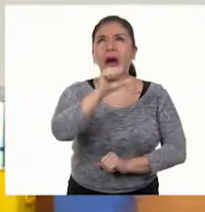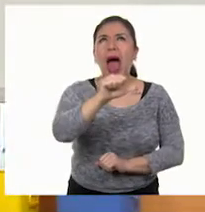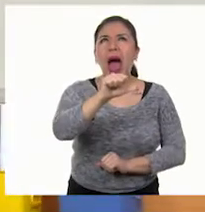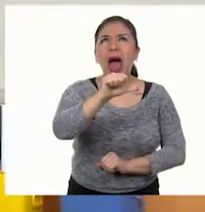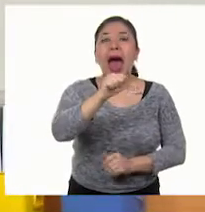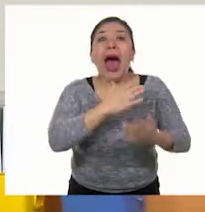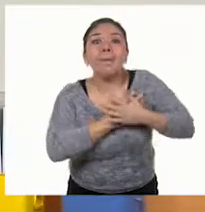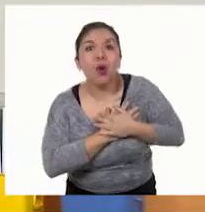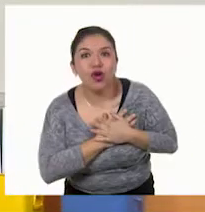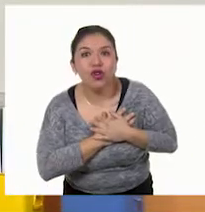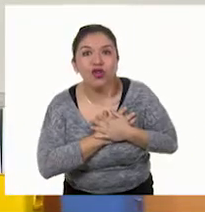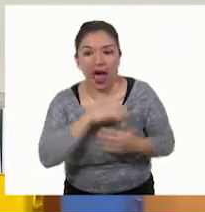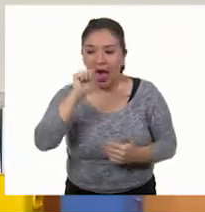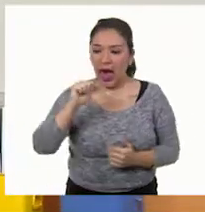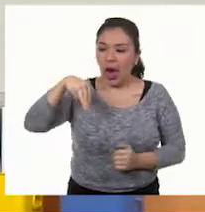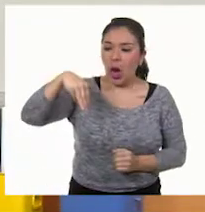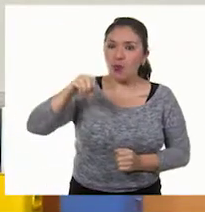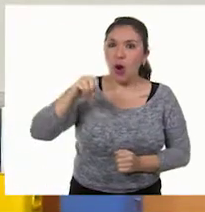amor,